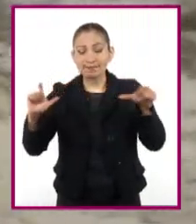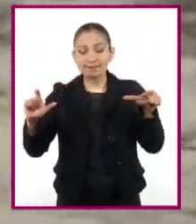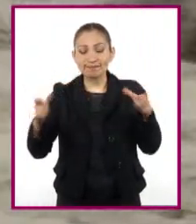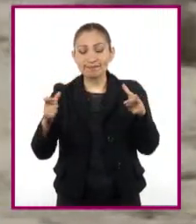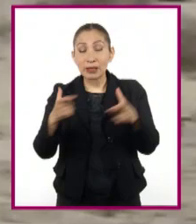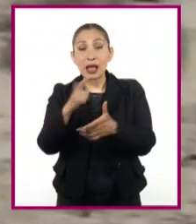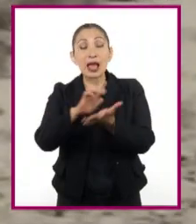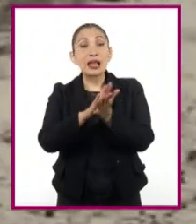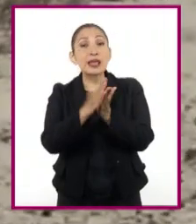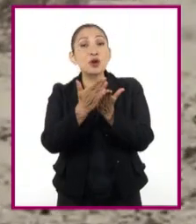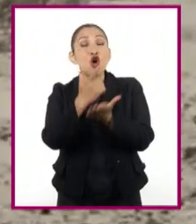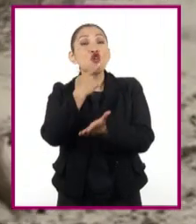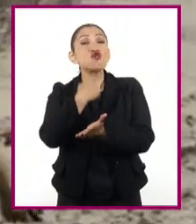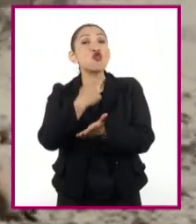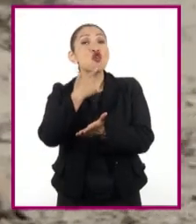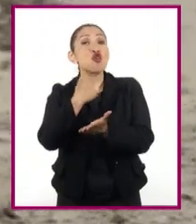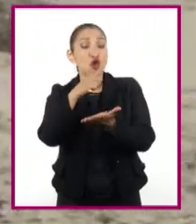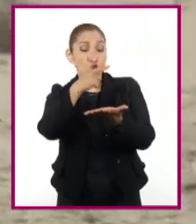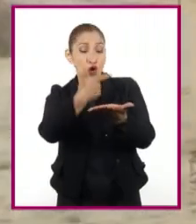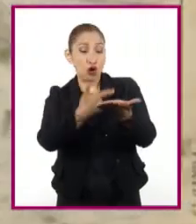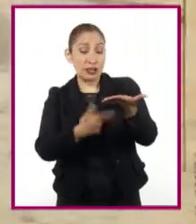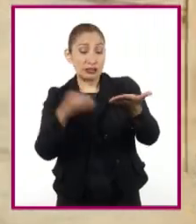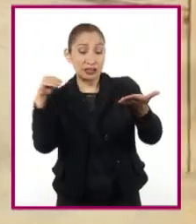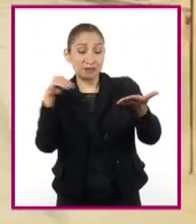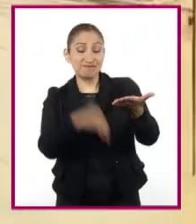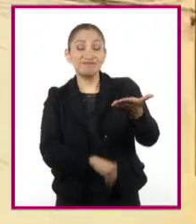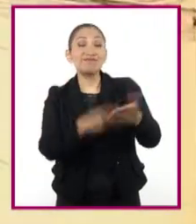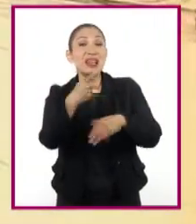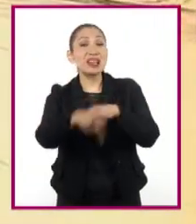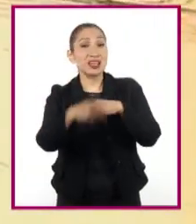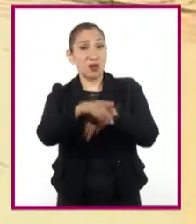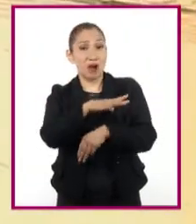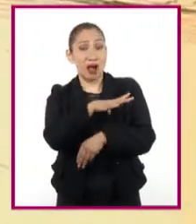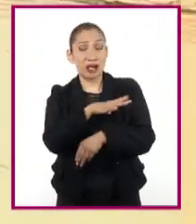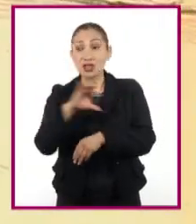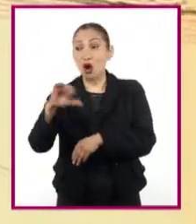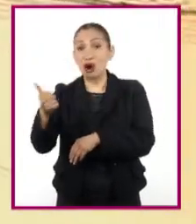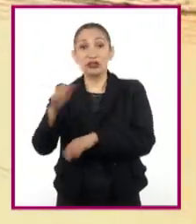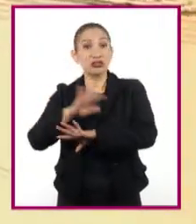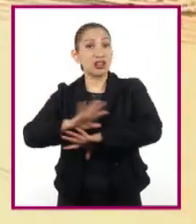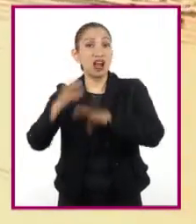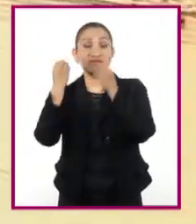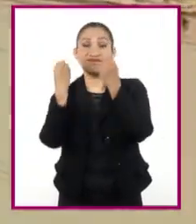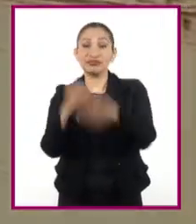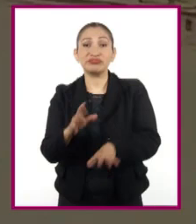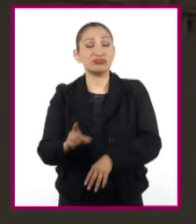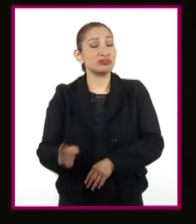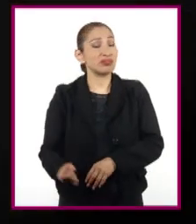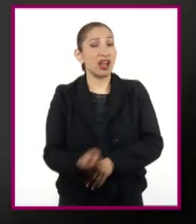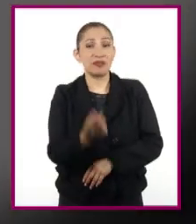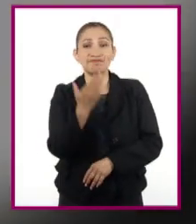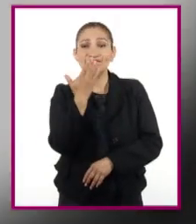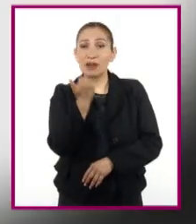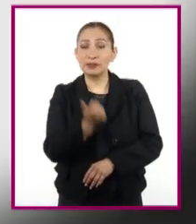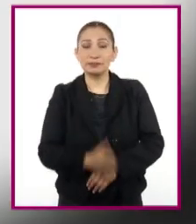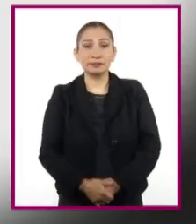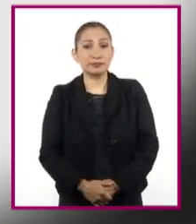entrar en el Libro Rojo de las especies amenazadas, y a otras las hemos perdido para siempre.